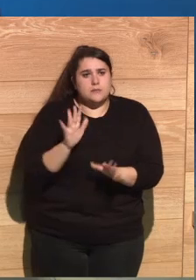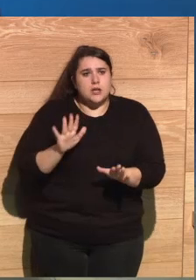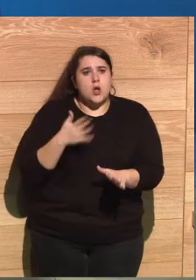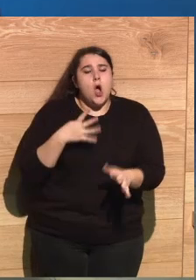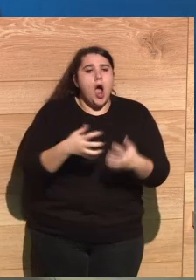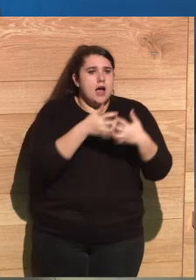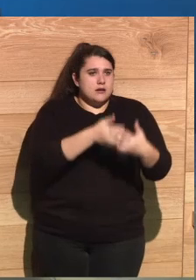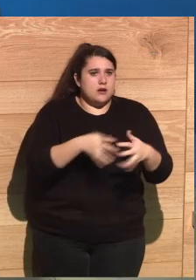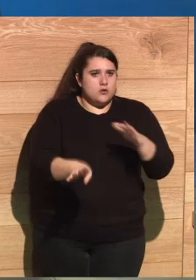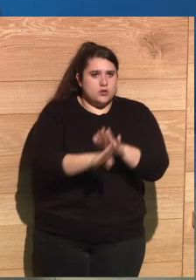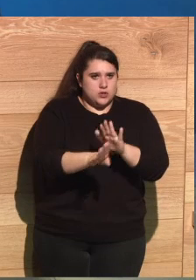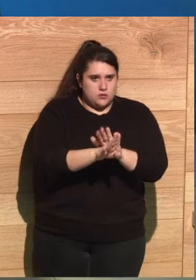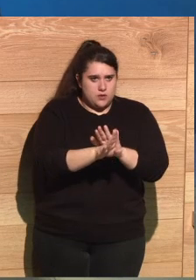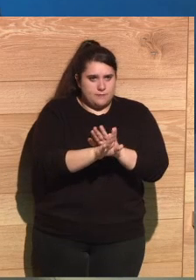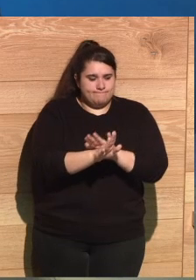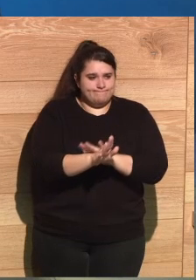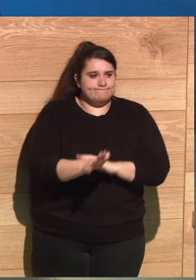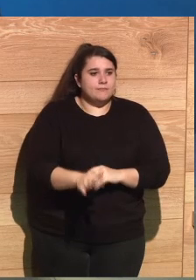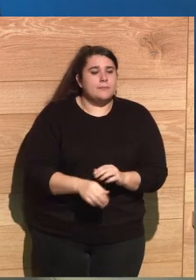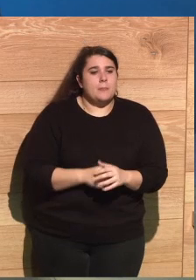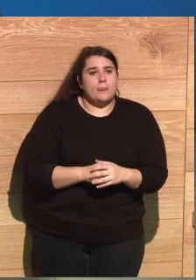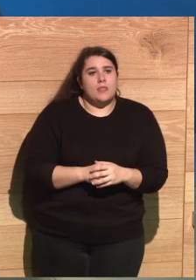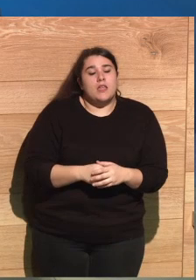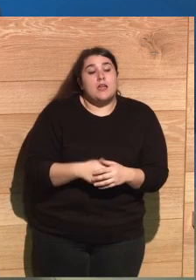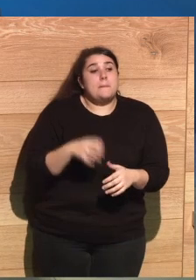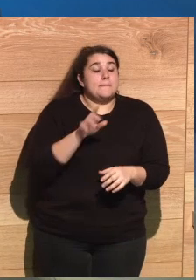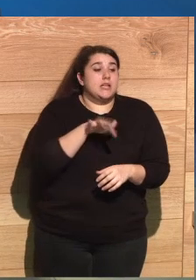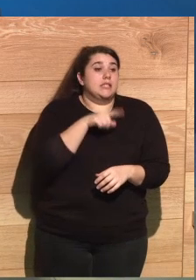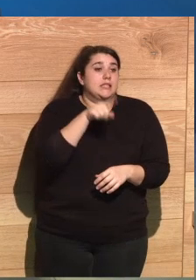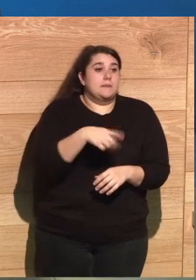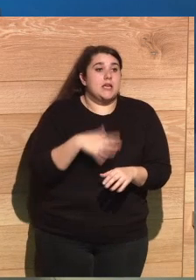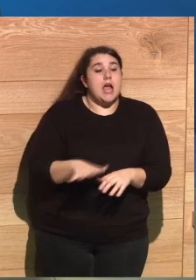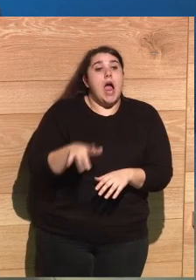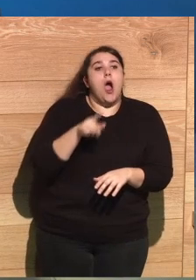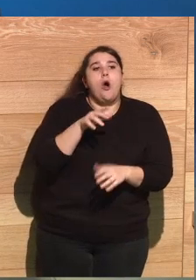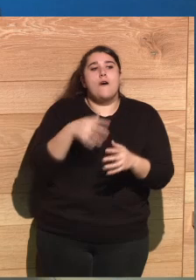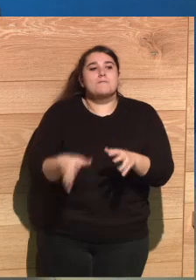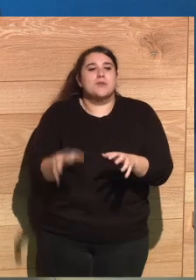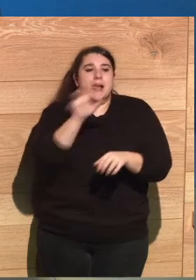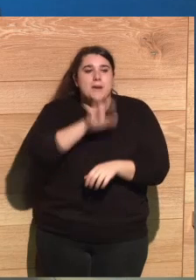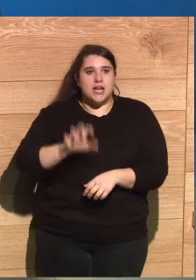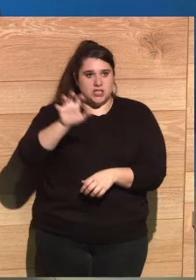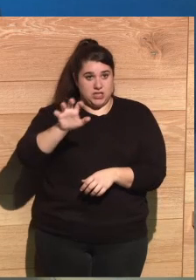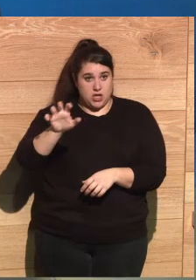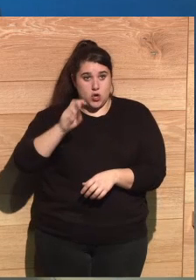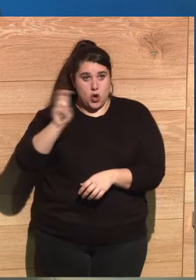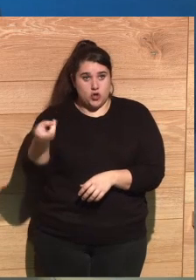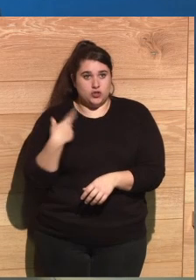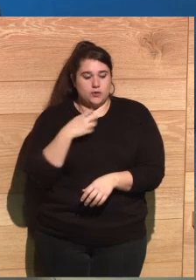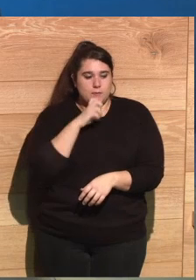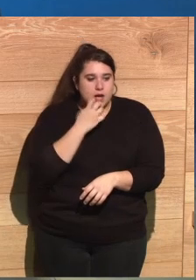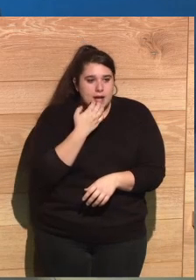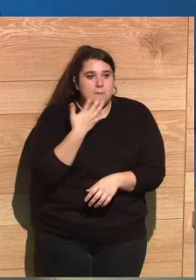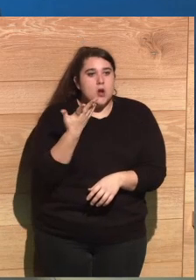las guerras siguen ahí. Y no solo siguen ahí, sino que los países que se intentan pacificar u ordenar, bien sea